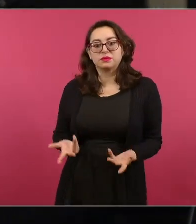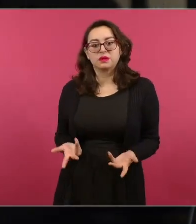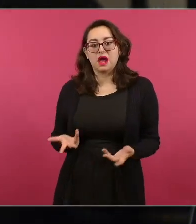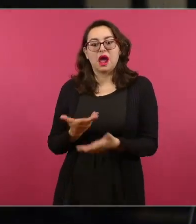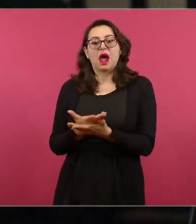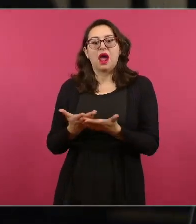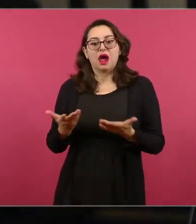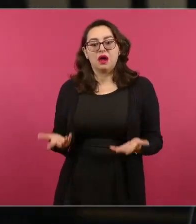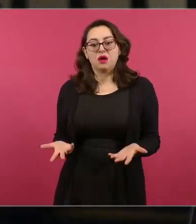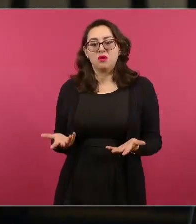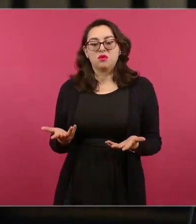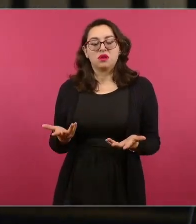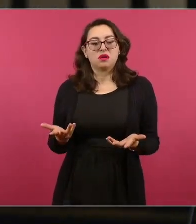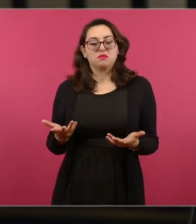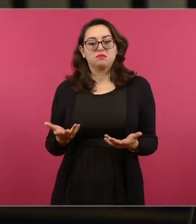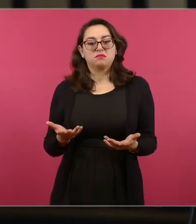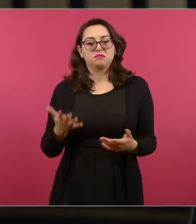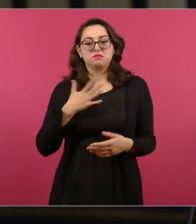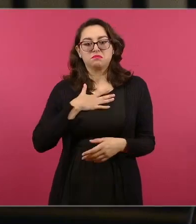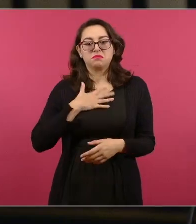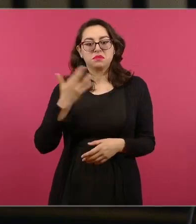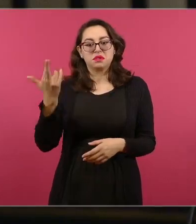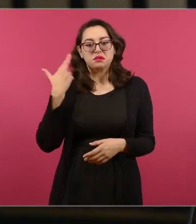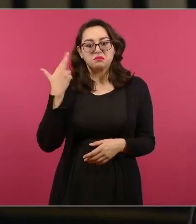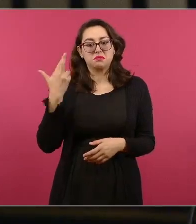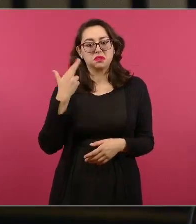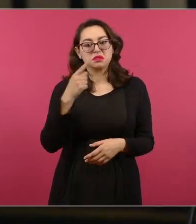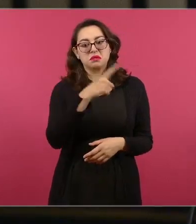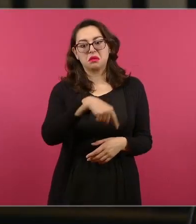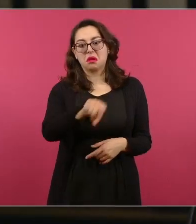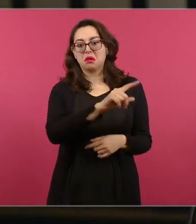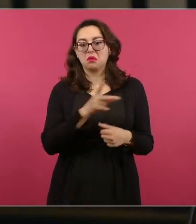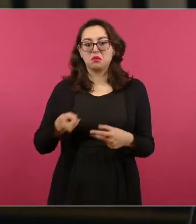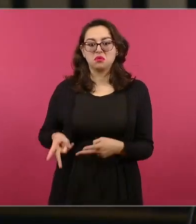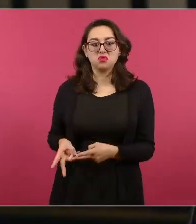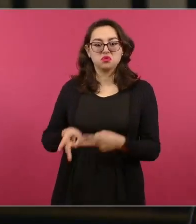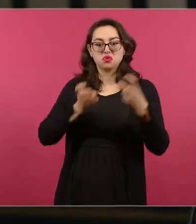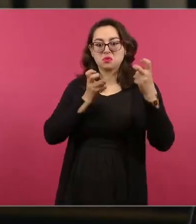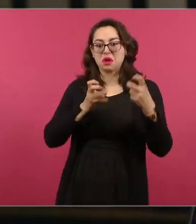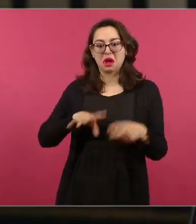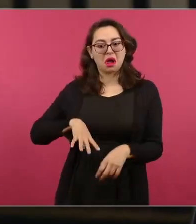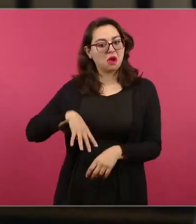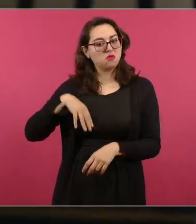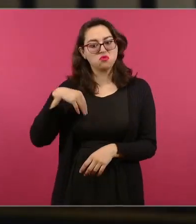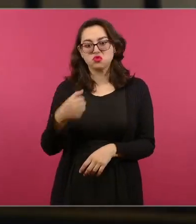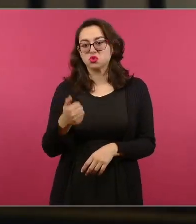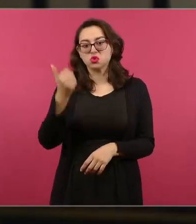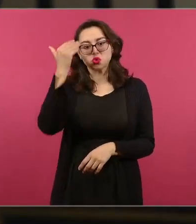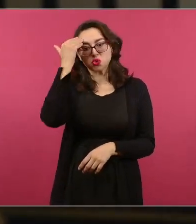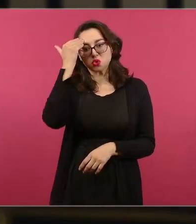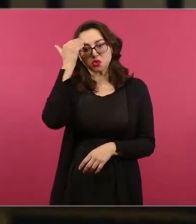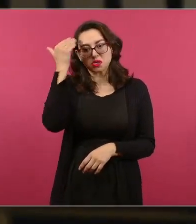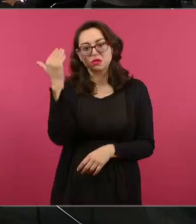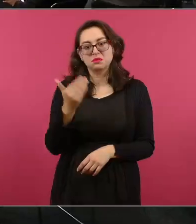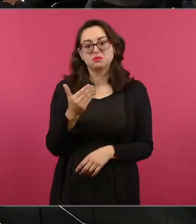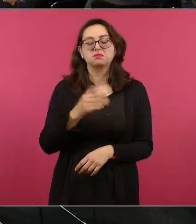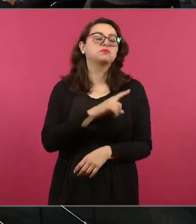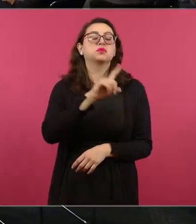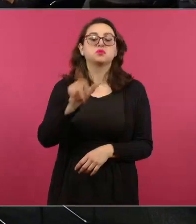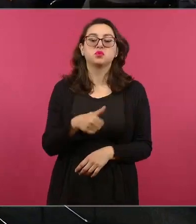radiodifusoras, desgraciadamente, abusaron de mí horriblemente. Después hice investigaciones como se